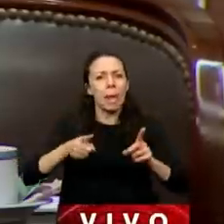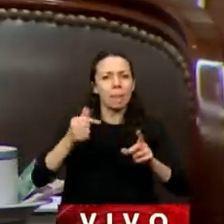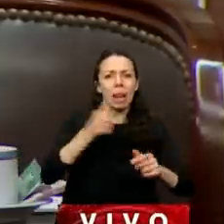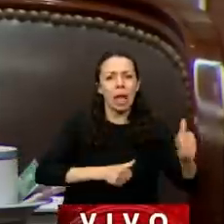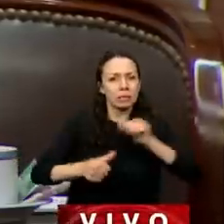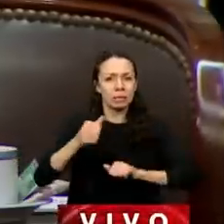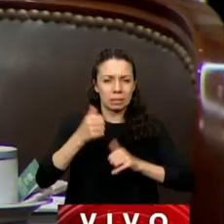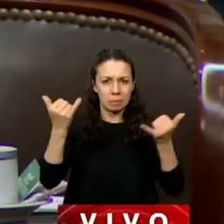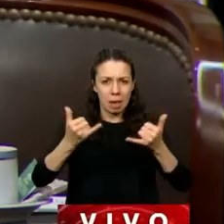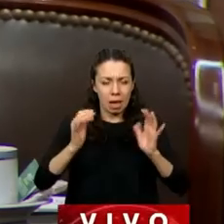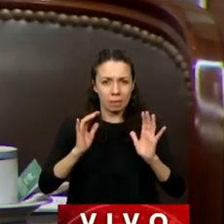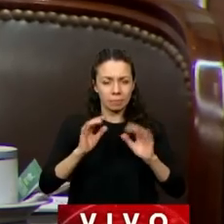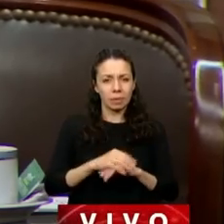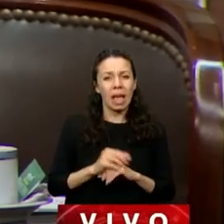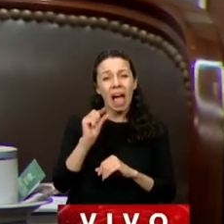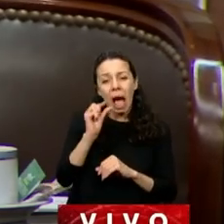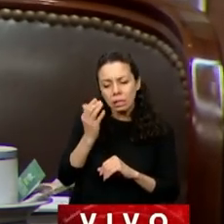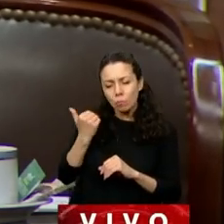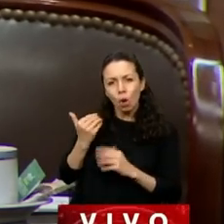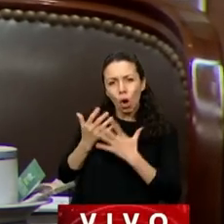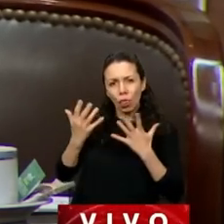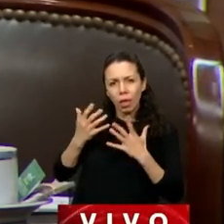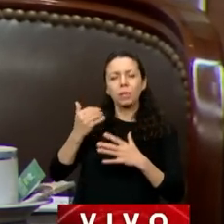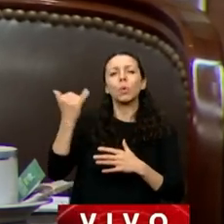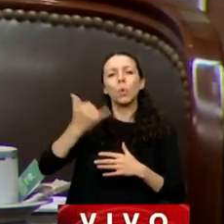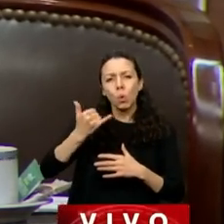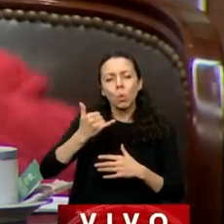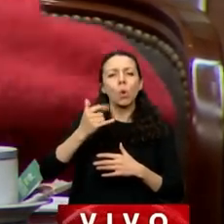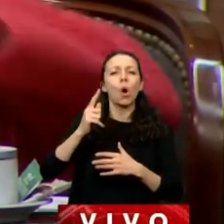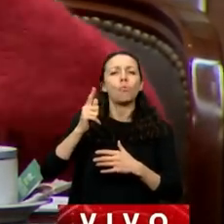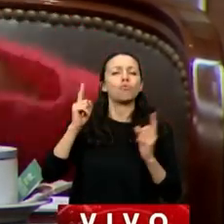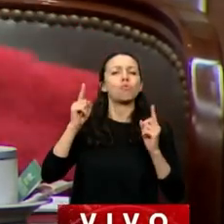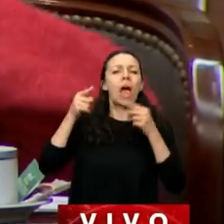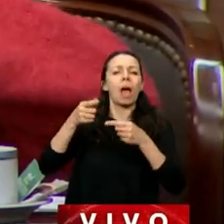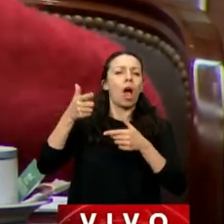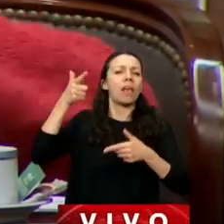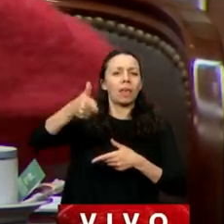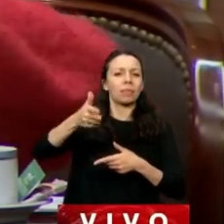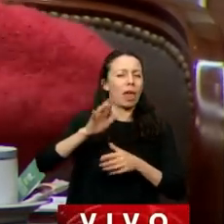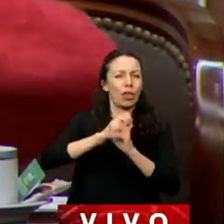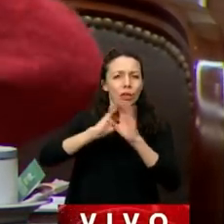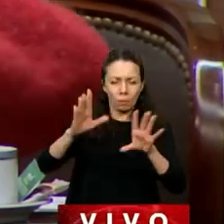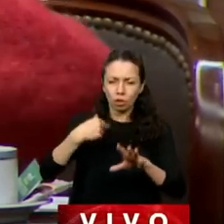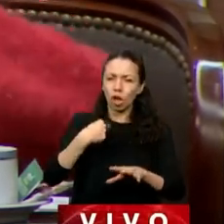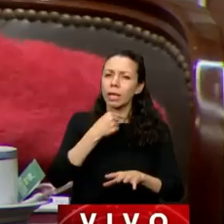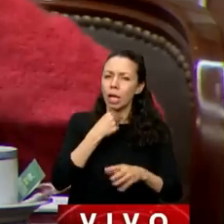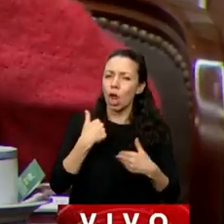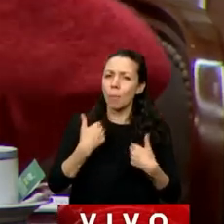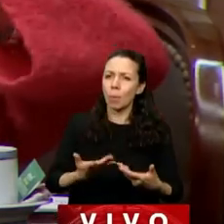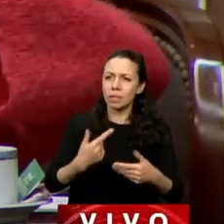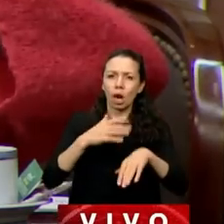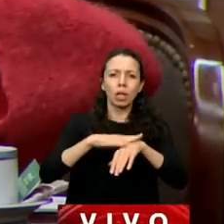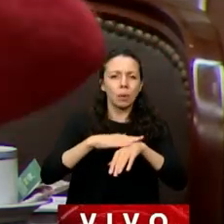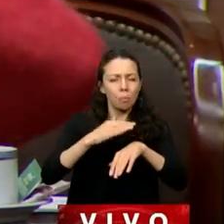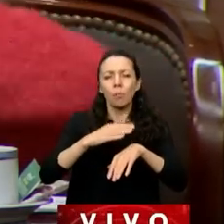pocos días hubo un atentado terrible y lo voy a usar el tiempo porque muchas veces otros diputados y diputadas